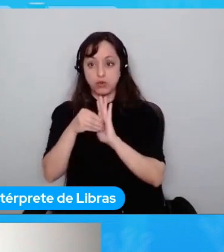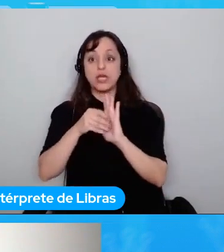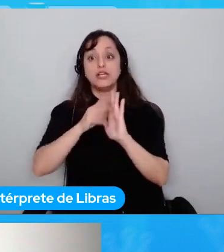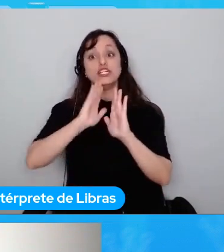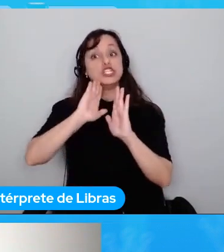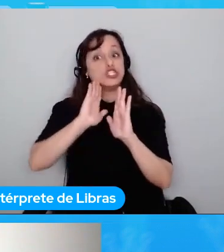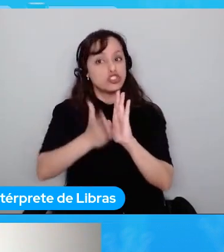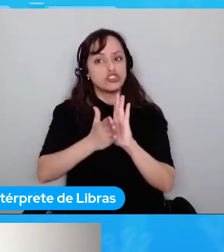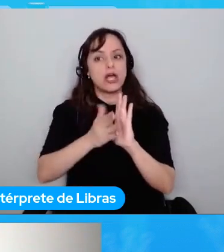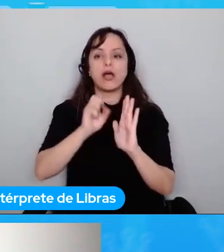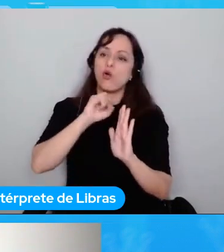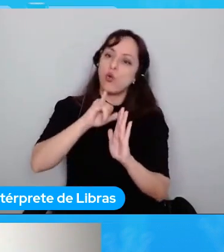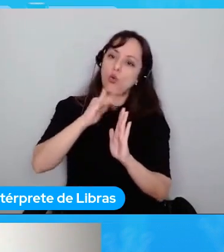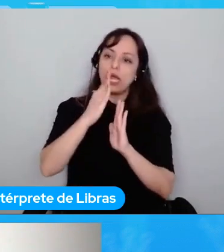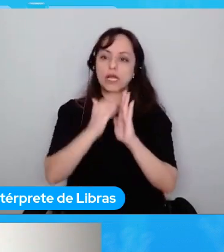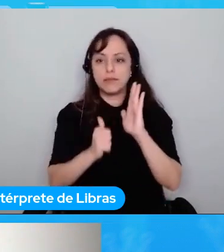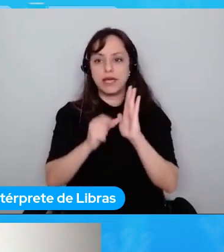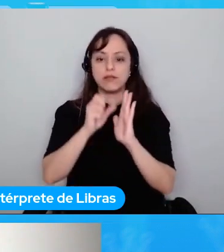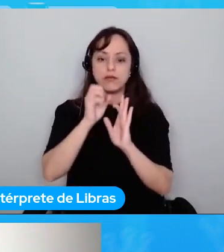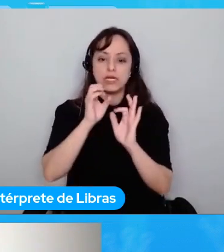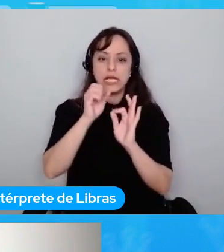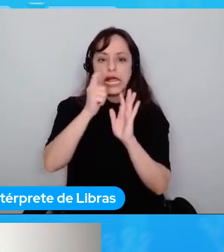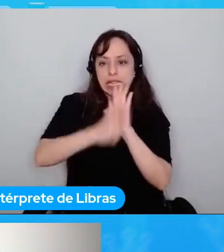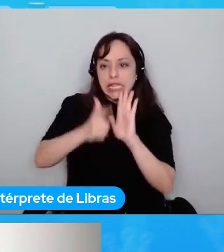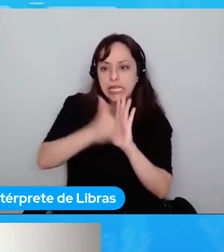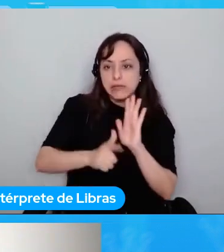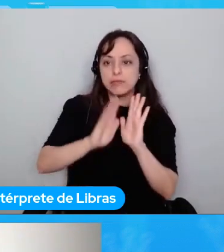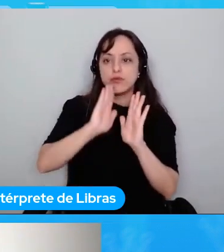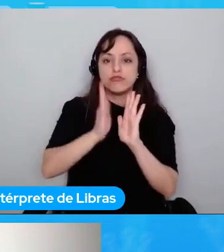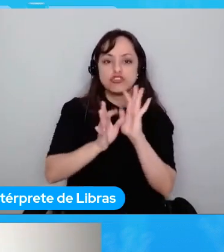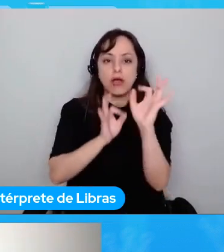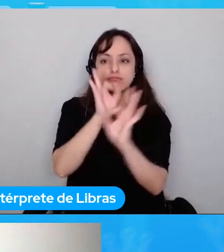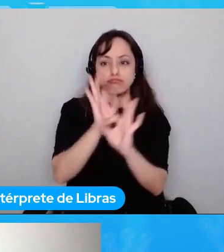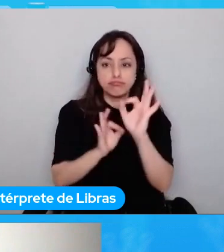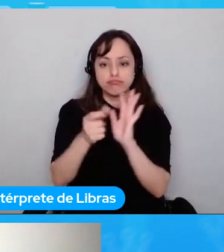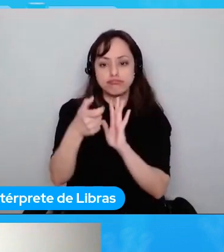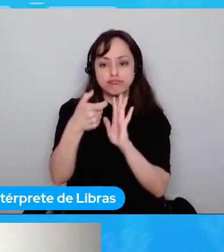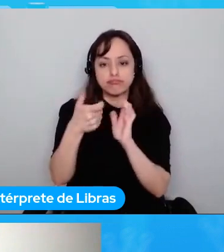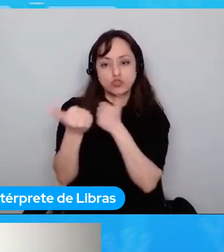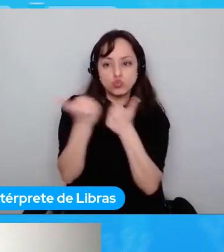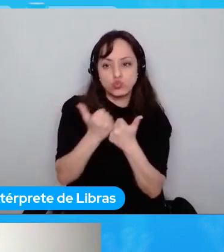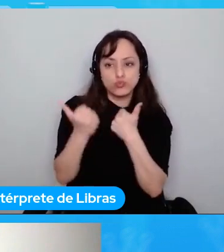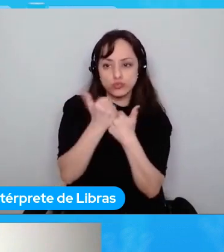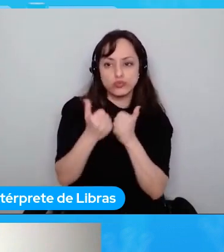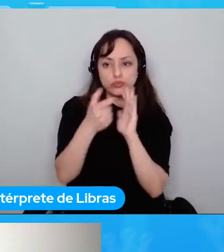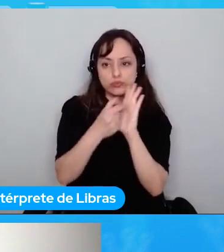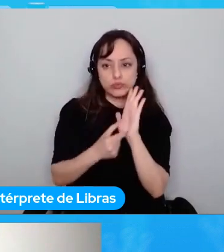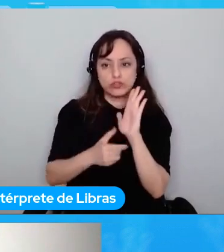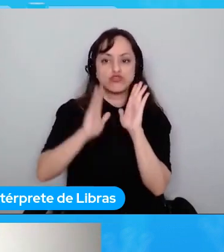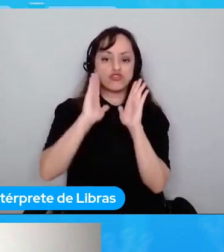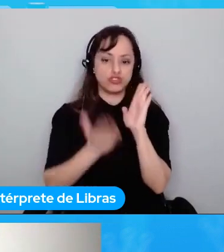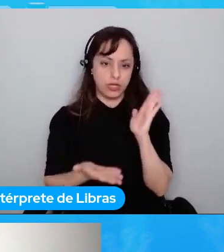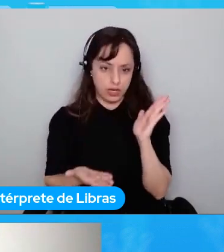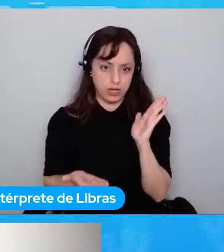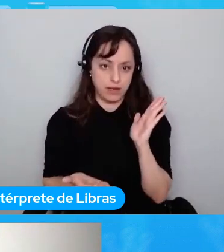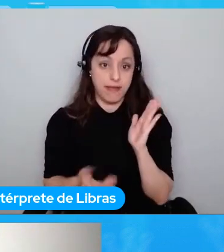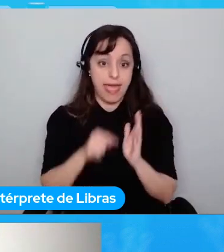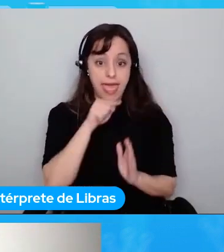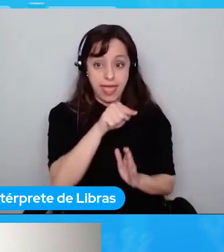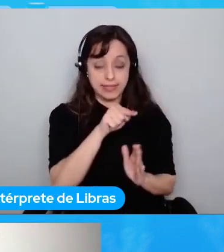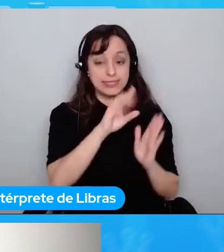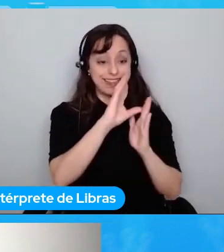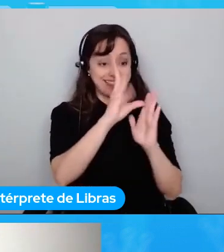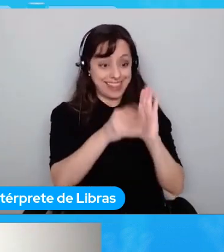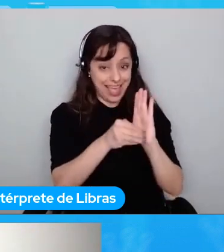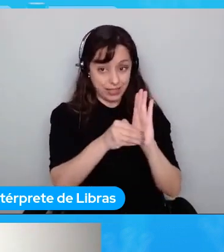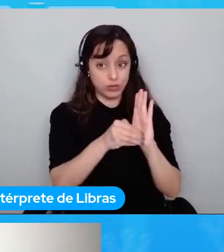o eliminados o ya con algún valor dentro. Entonces, lo que se trata es que el dato publicado ya esté lo más limpio